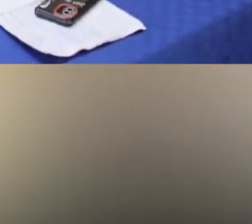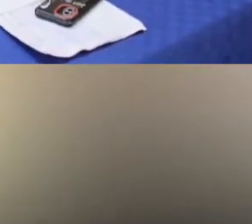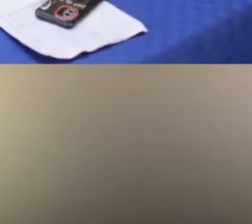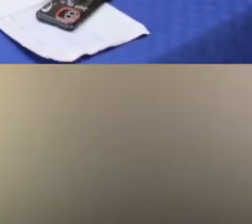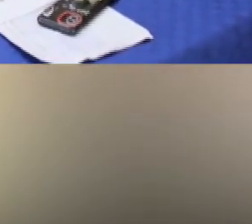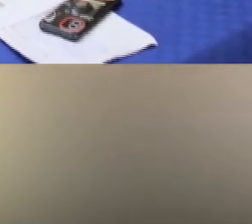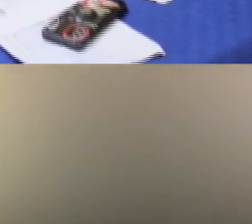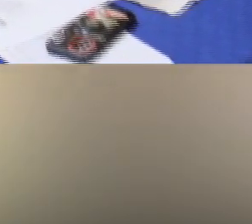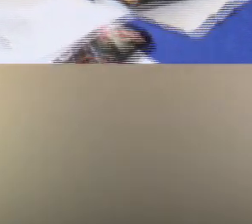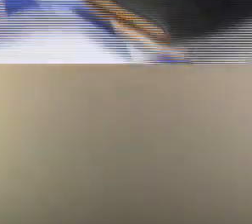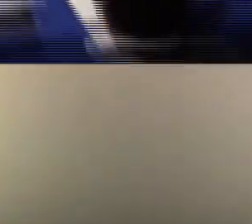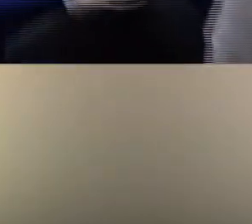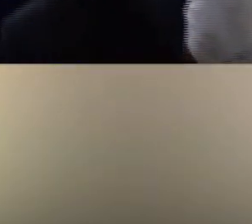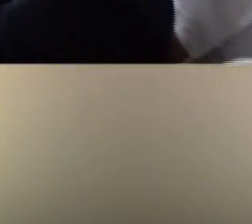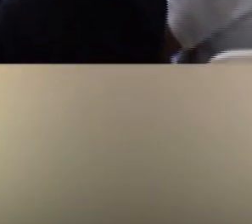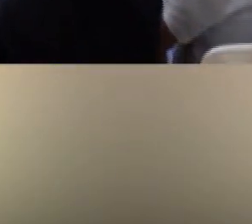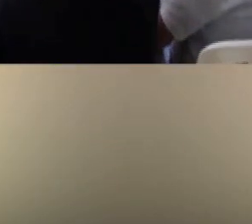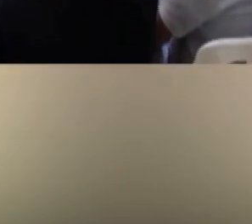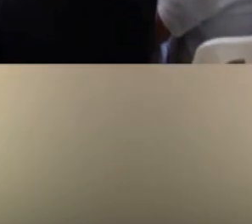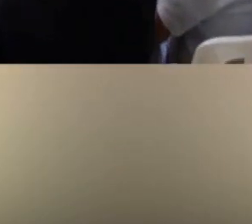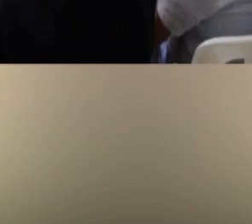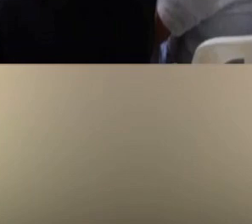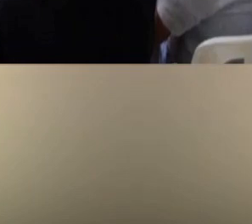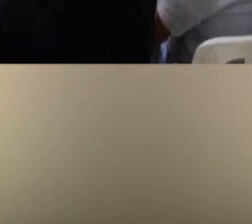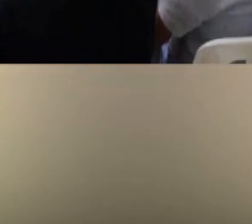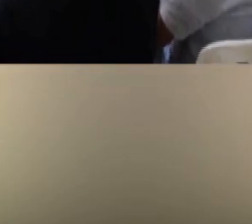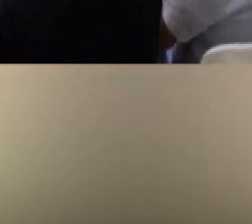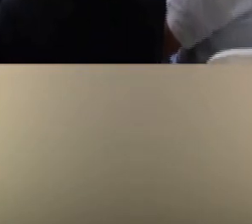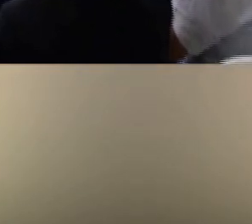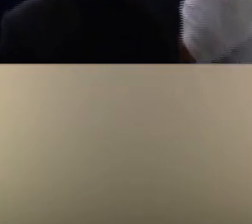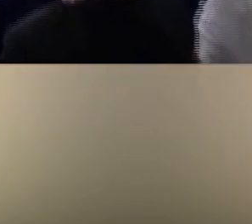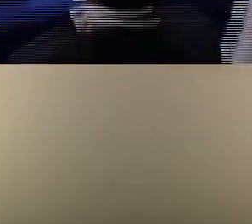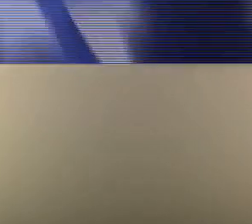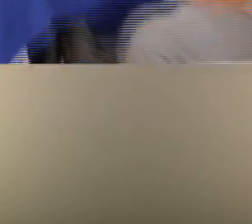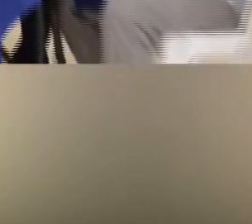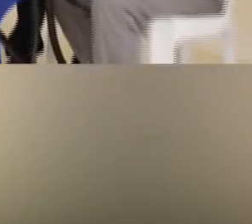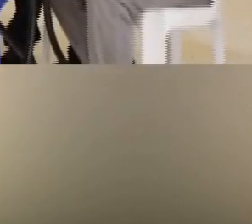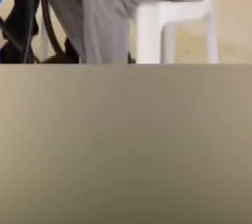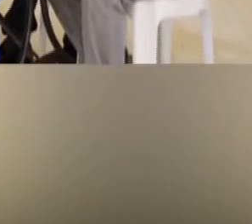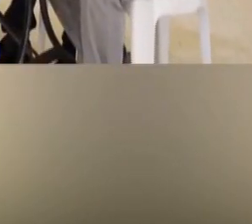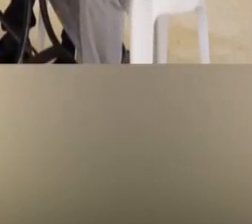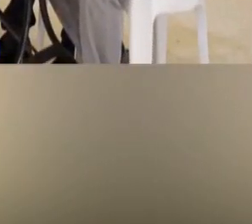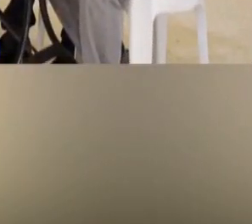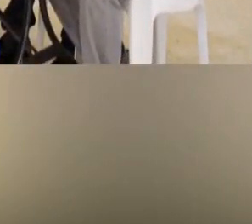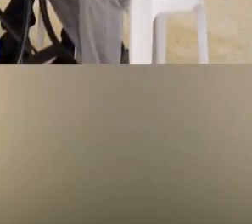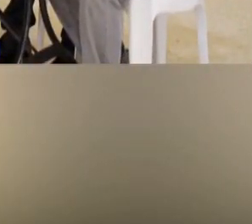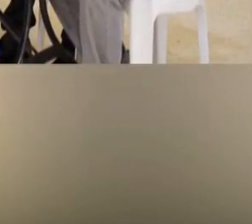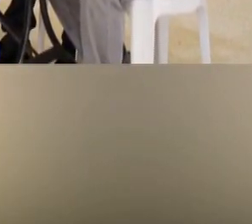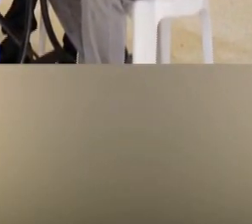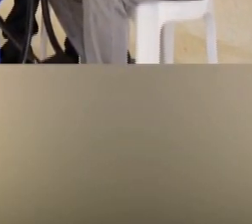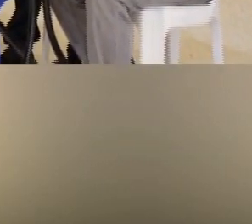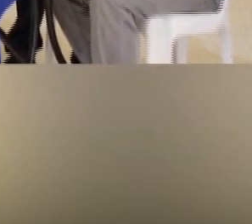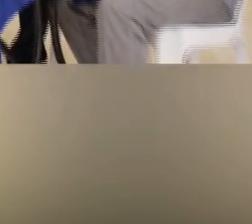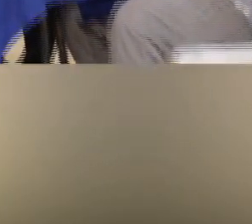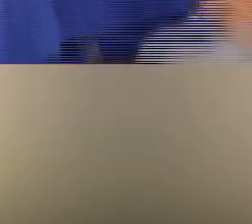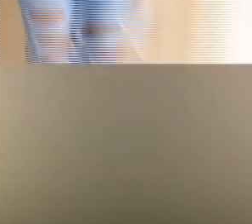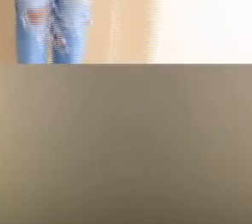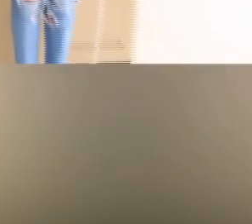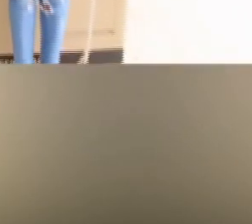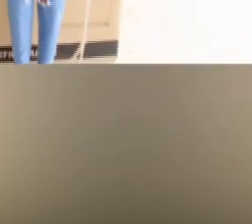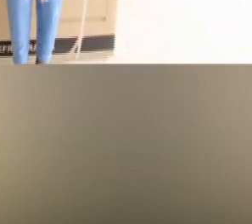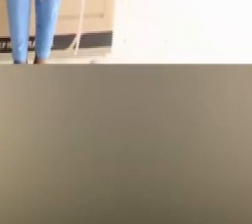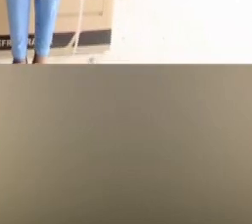en con con los ayuntamientos no le podemos donar porque ellos tienen fondos públicos para hacer sus programas pero con las juntas de vecinos